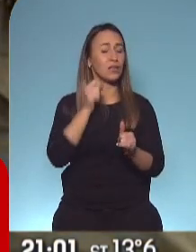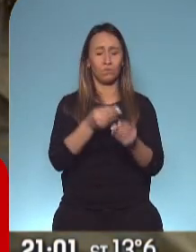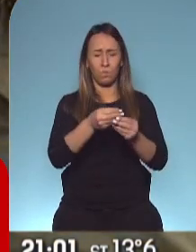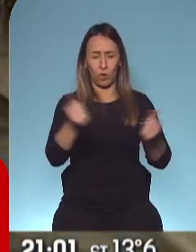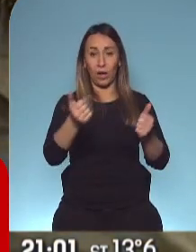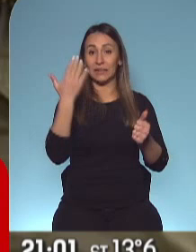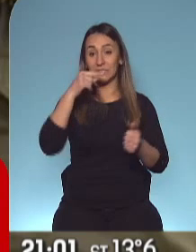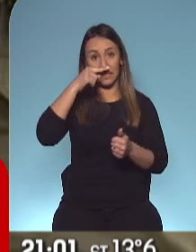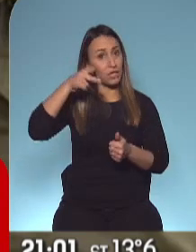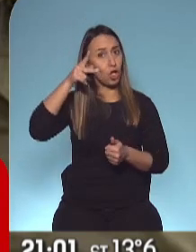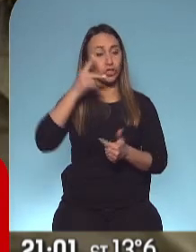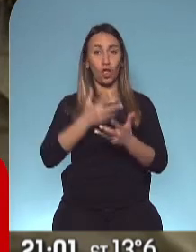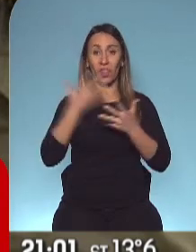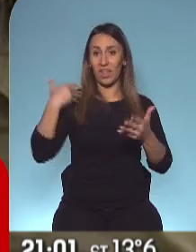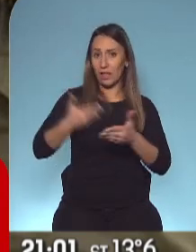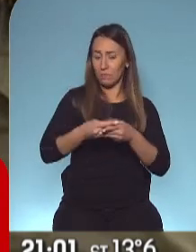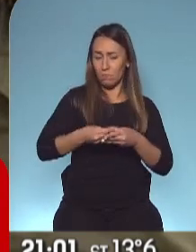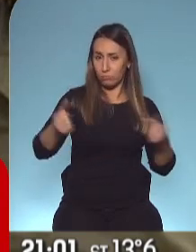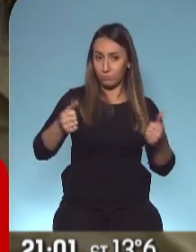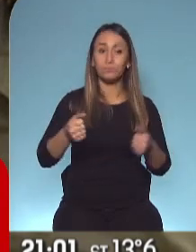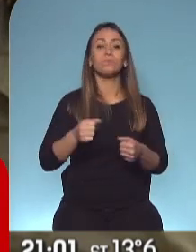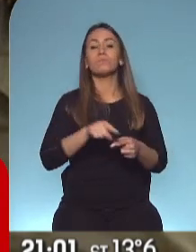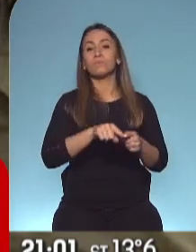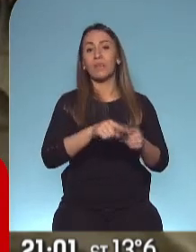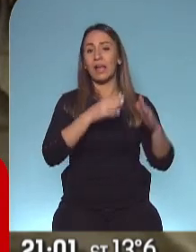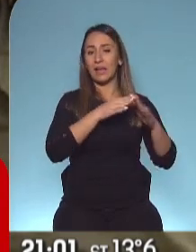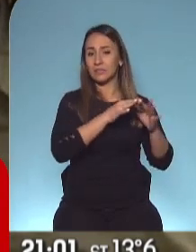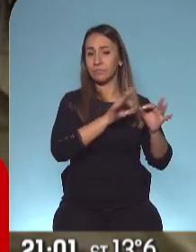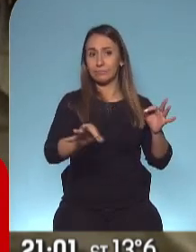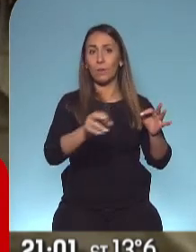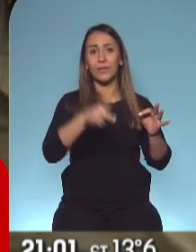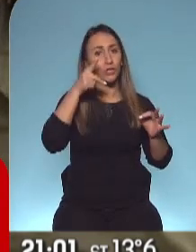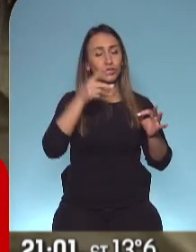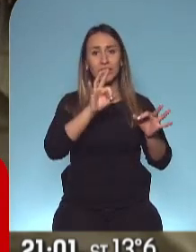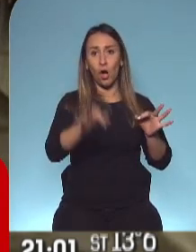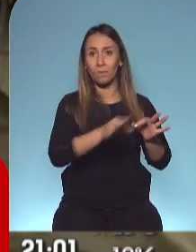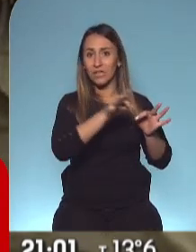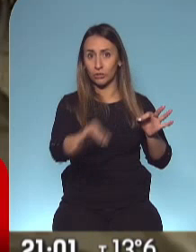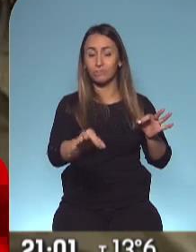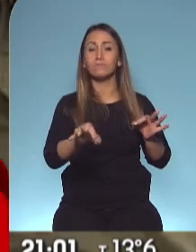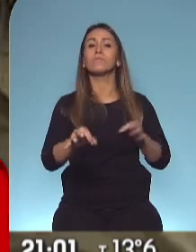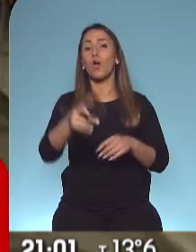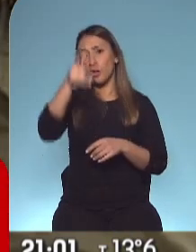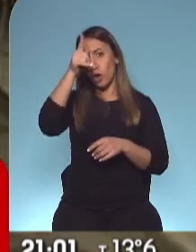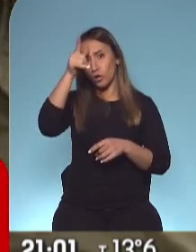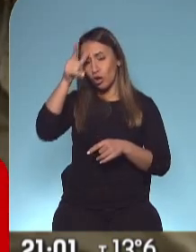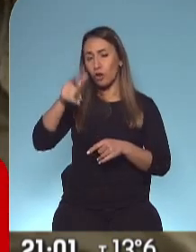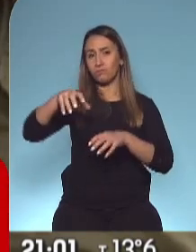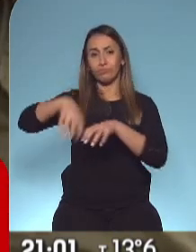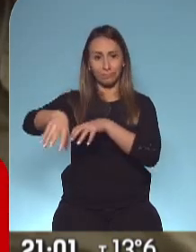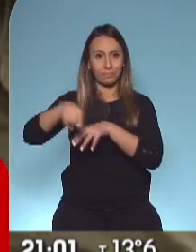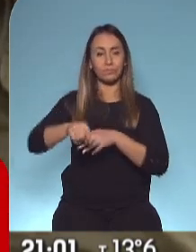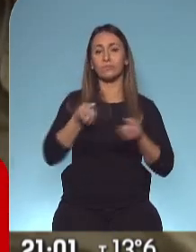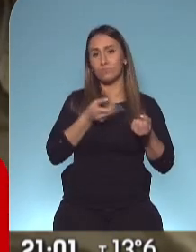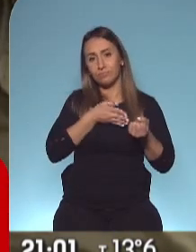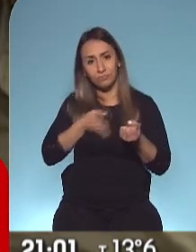78 días. A tan solo 30 kilómetros de su domicilio y al pasar por un control sanitario ubicado en esta localidad, la